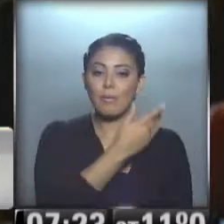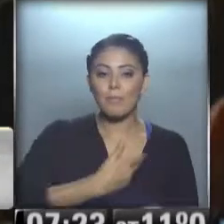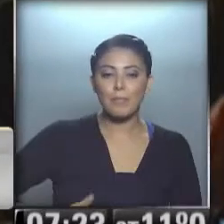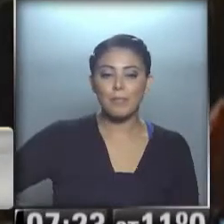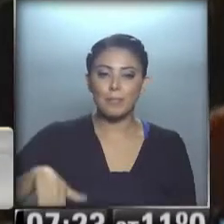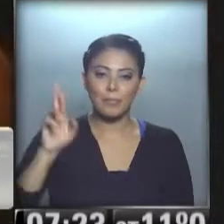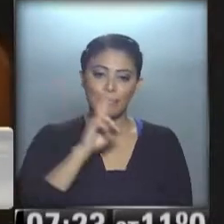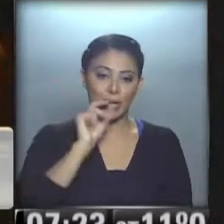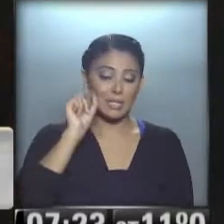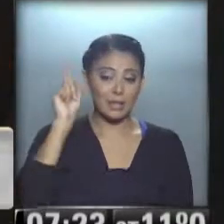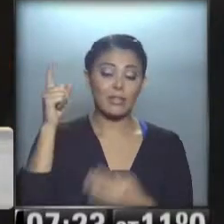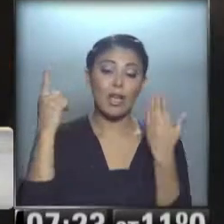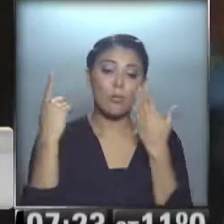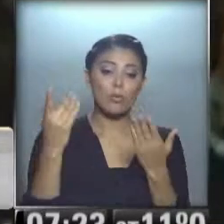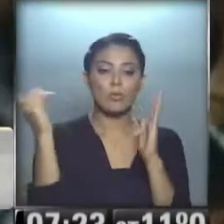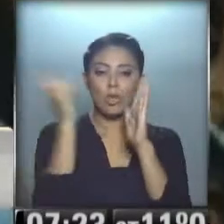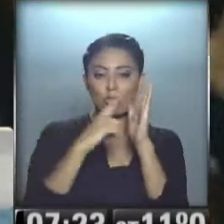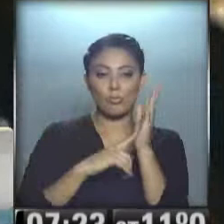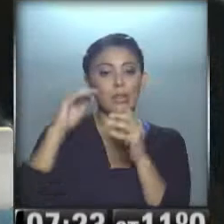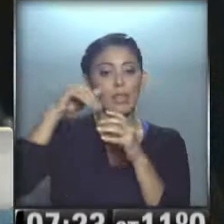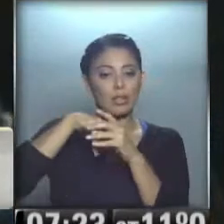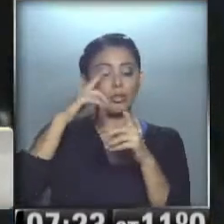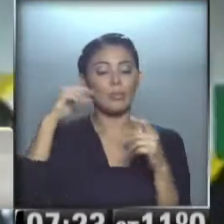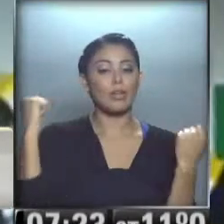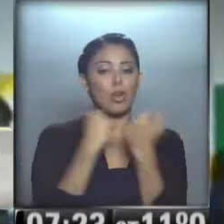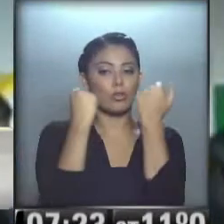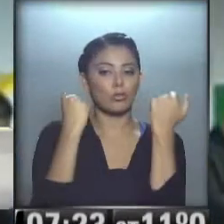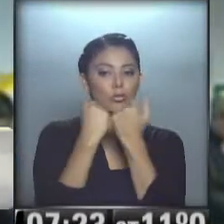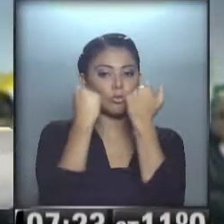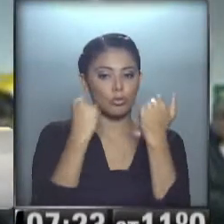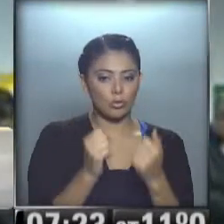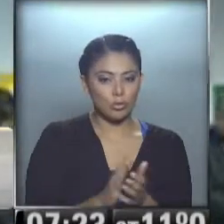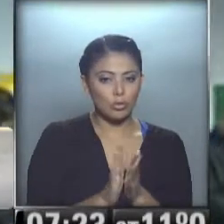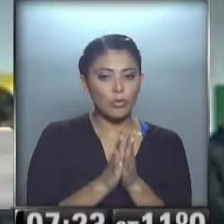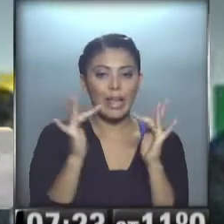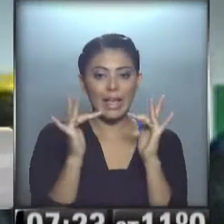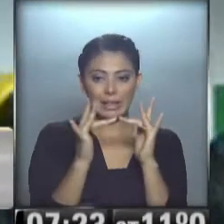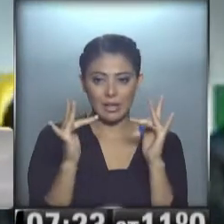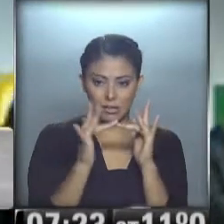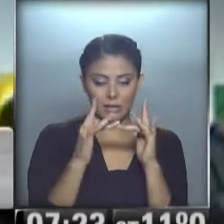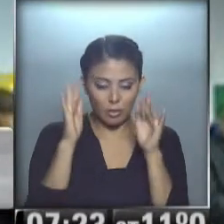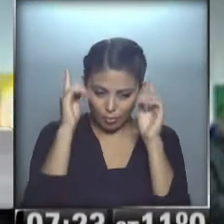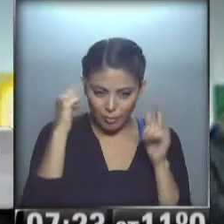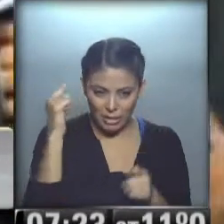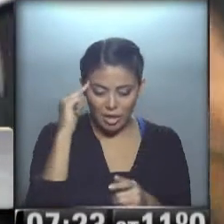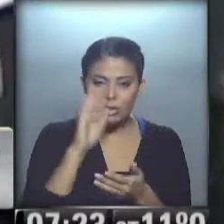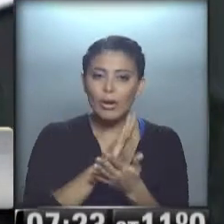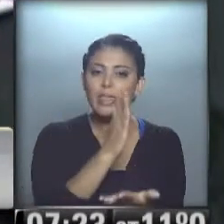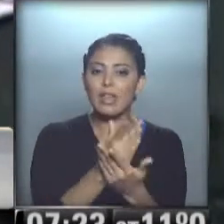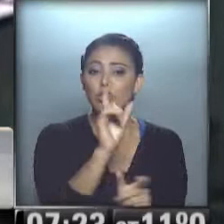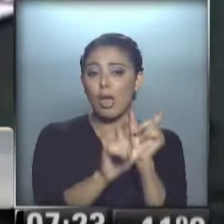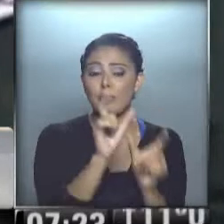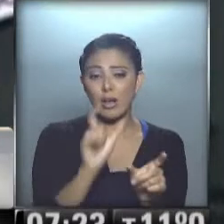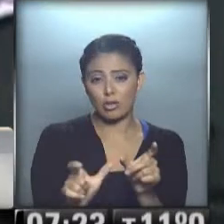Rousseff, que es, por supuesto, normativa interna y que es regulación de Internet, fundamentalmente pensando en los derechos de los usuarios y